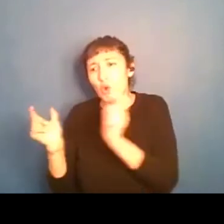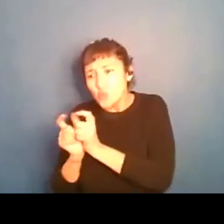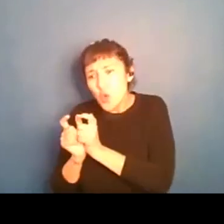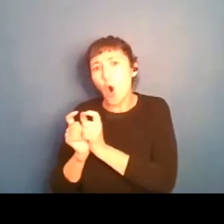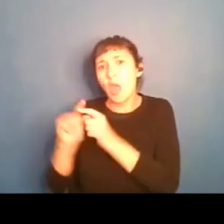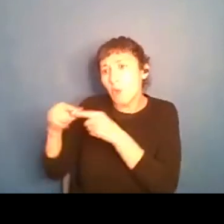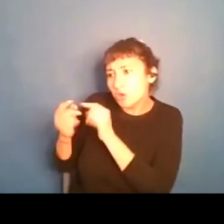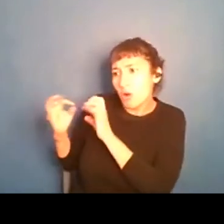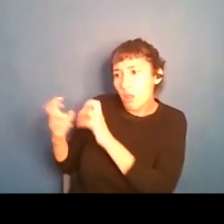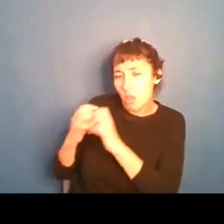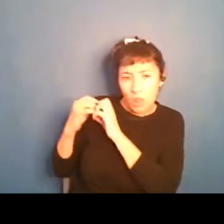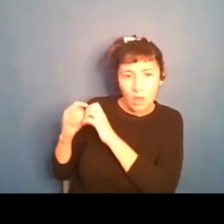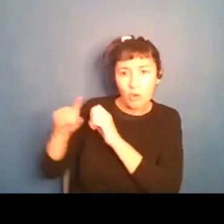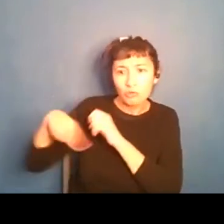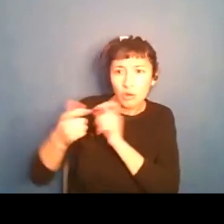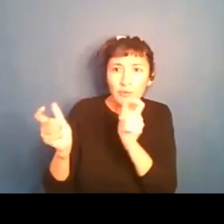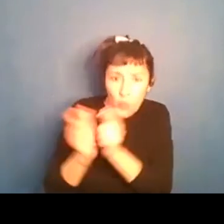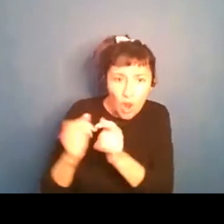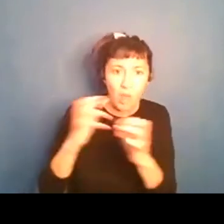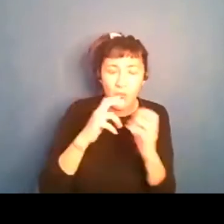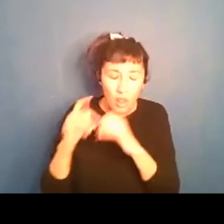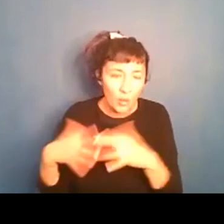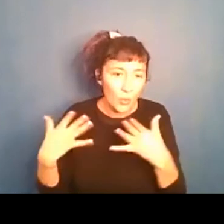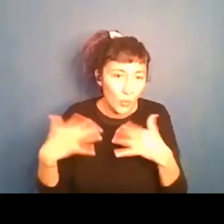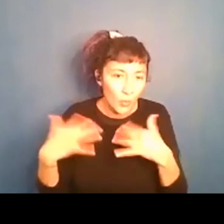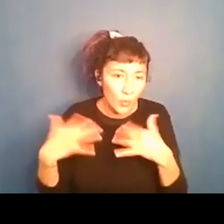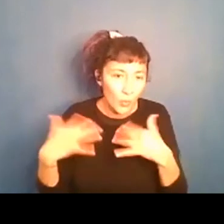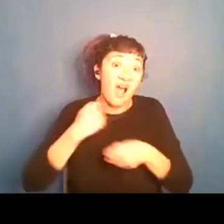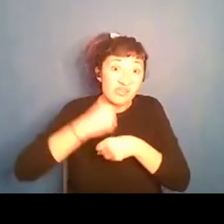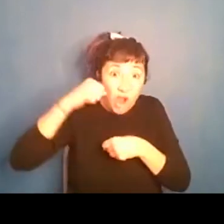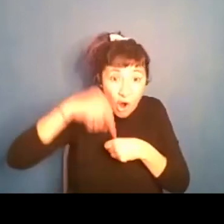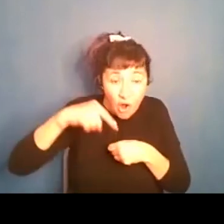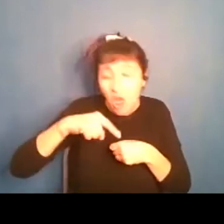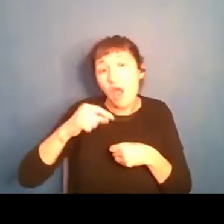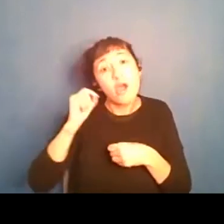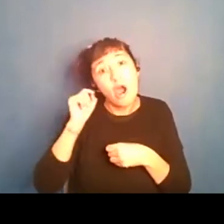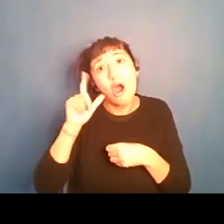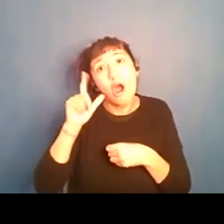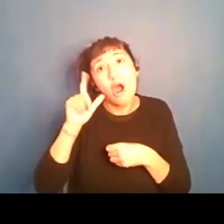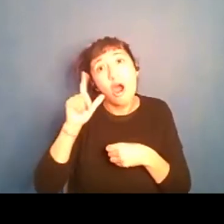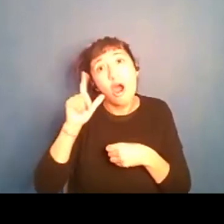políticos. Por suerte hemos logrado tener una buena